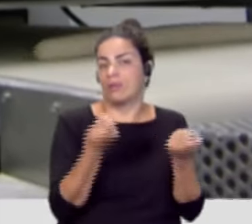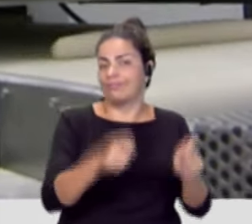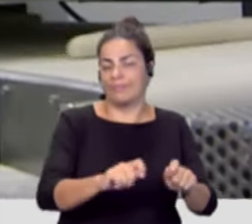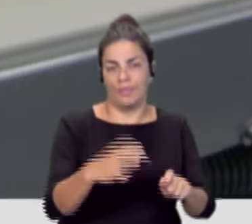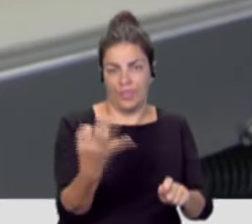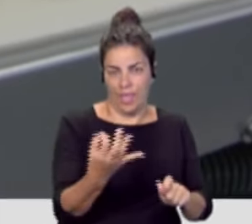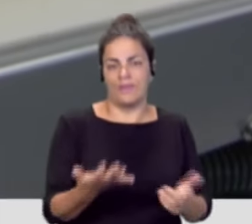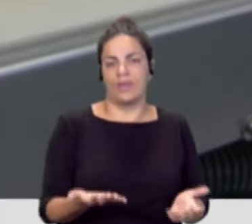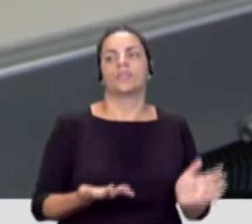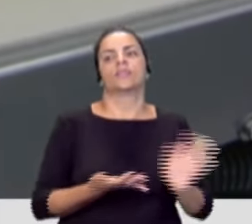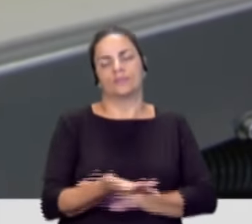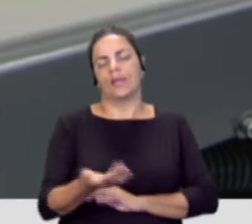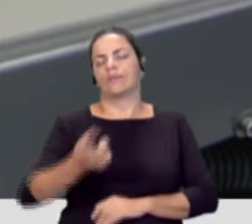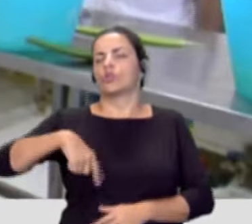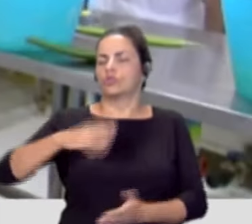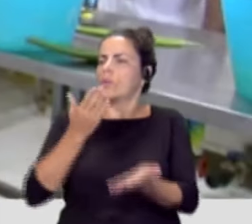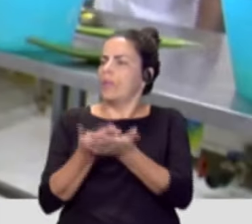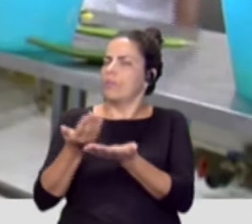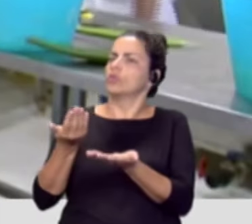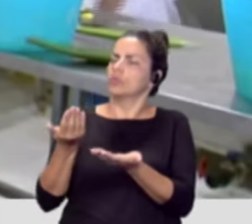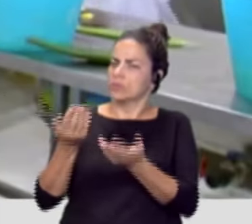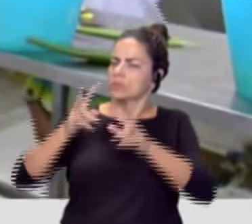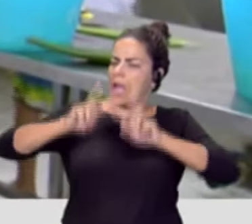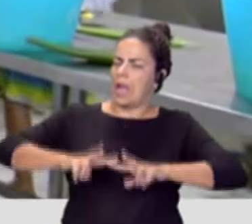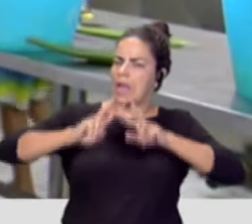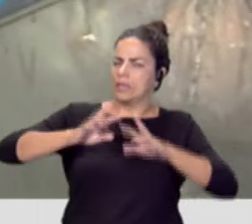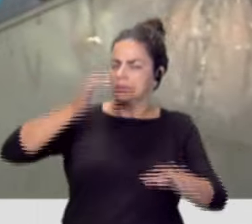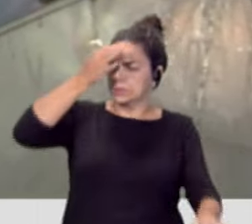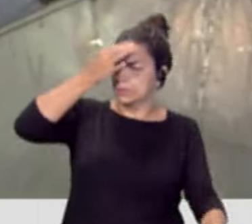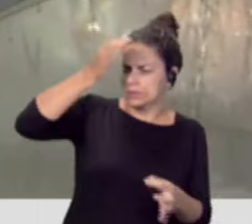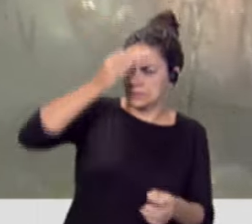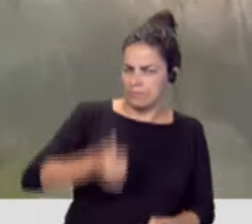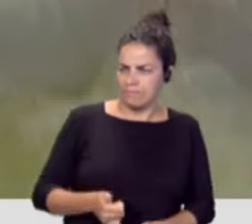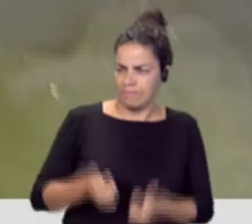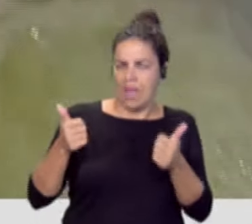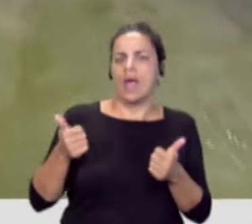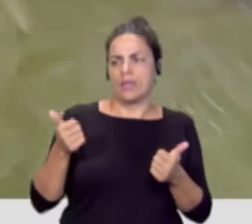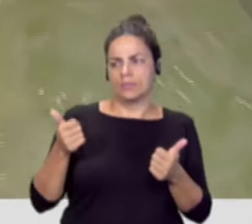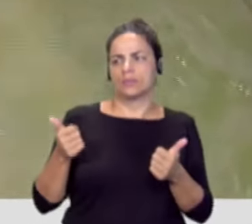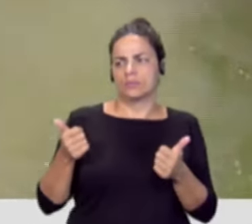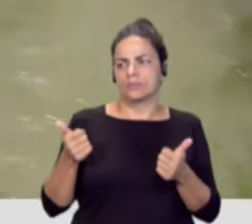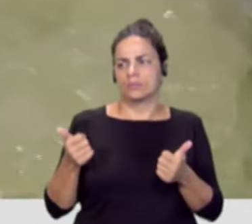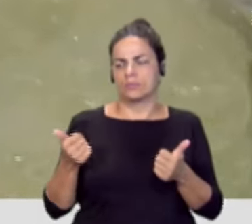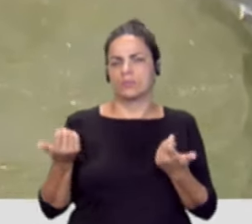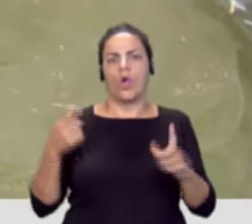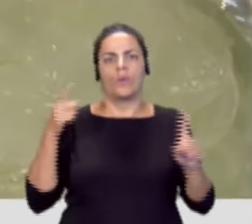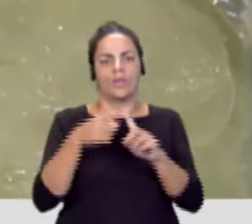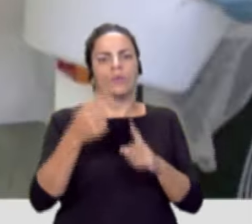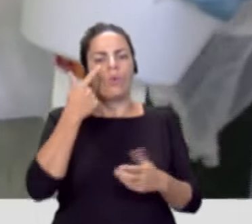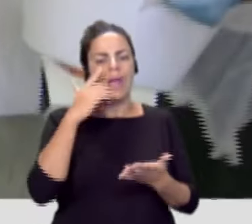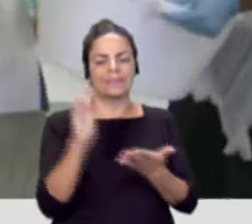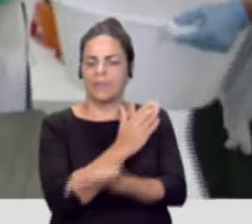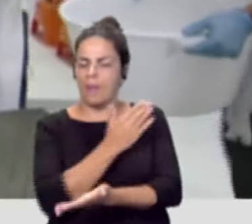es un análisis más pormenorizado en el que realmente podamos separar qué sectores se les puede aplicar y de